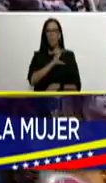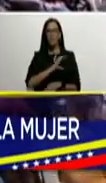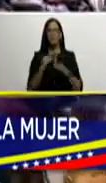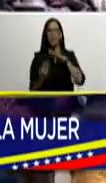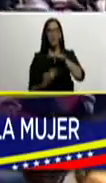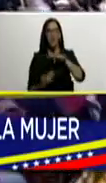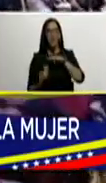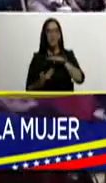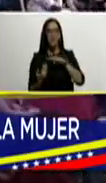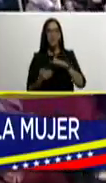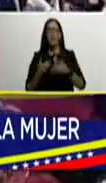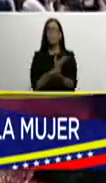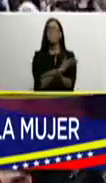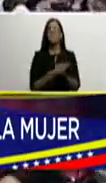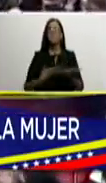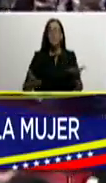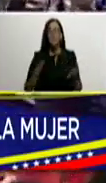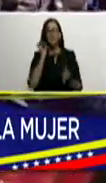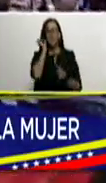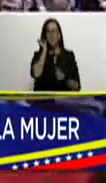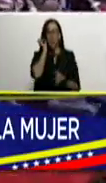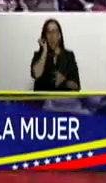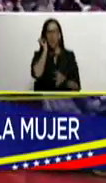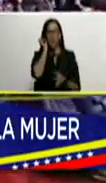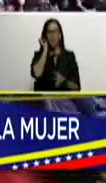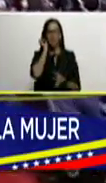base con millones de mujeres.